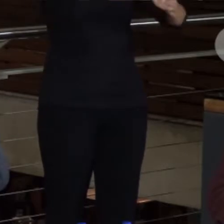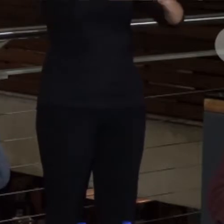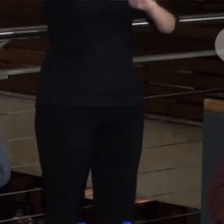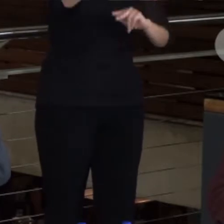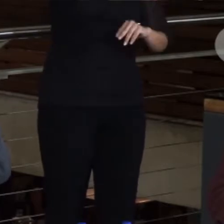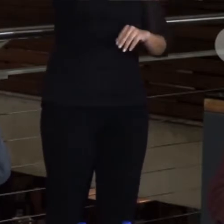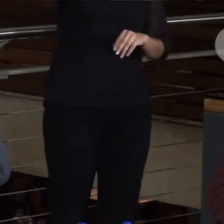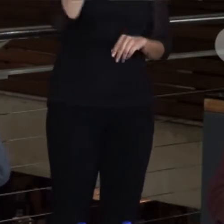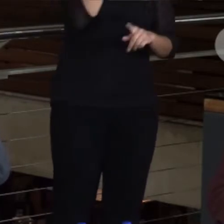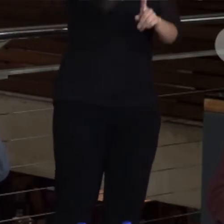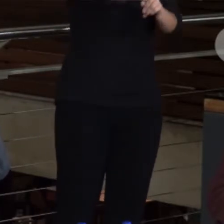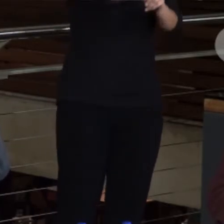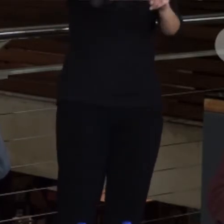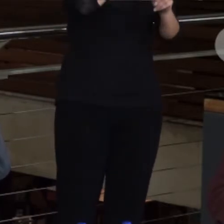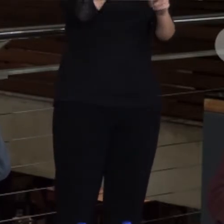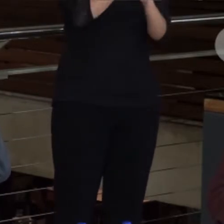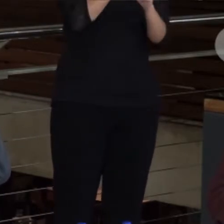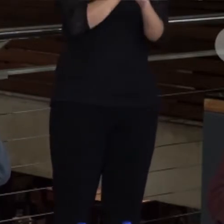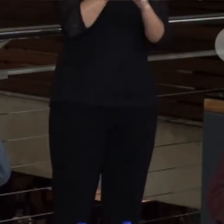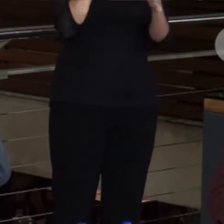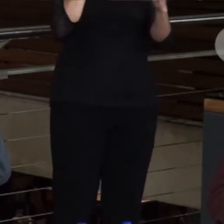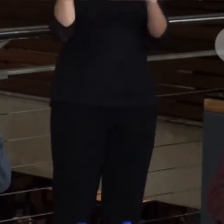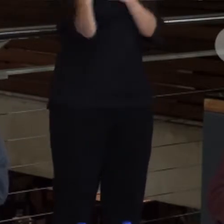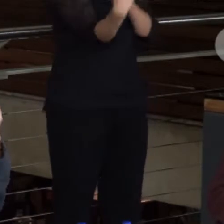gracias a dios'